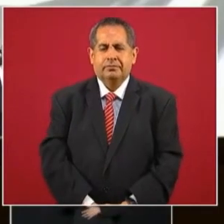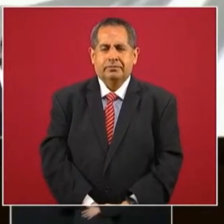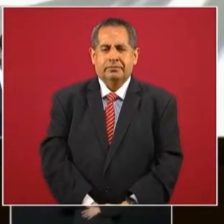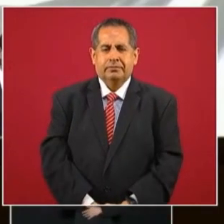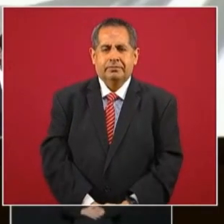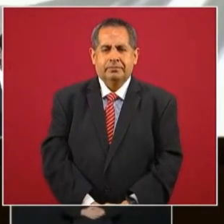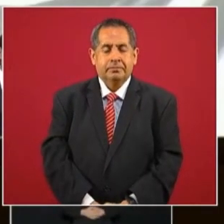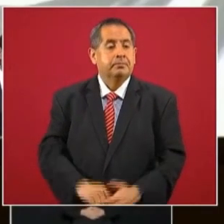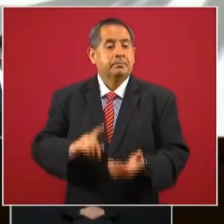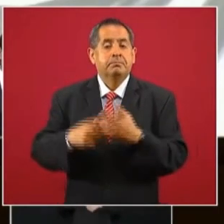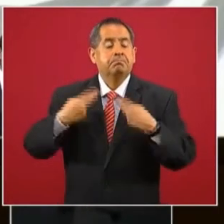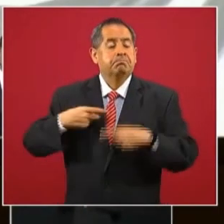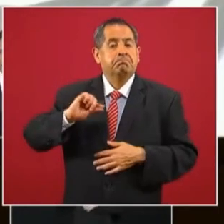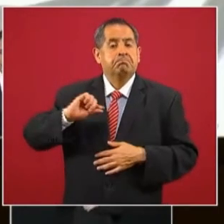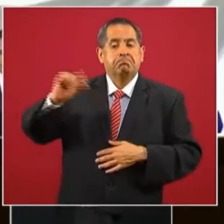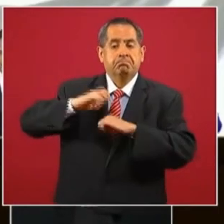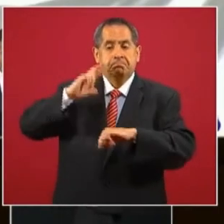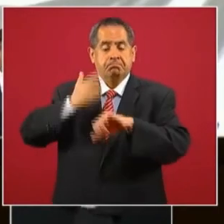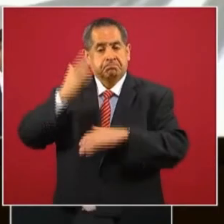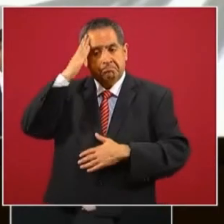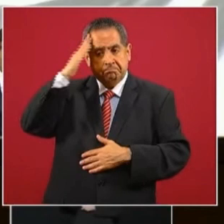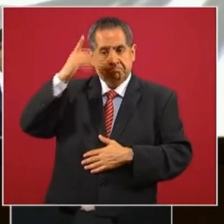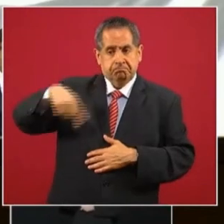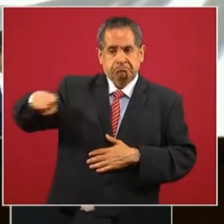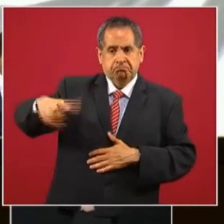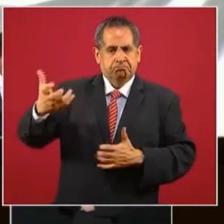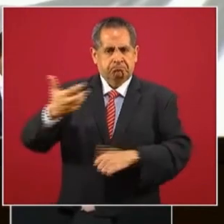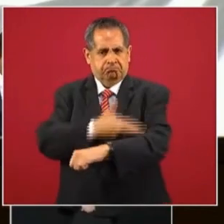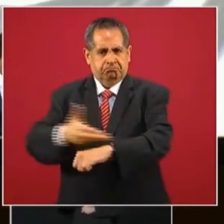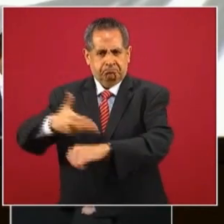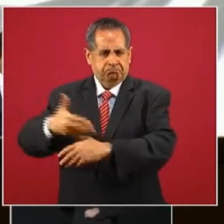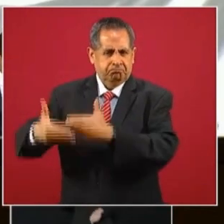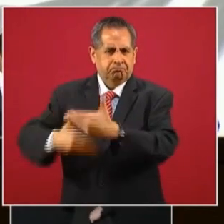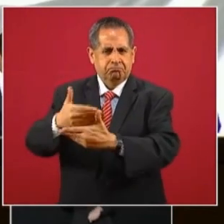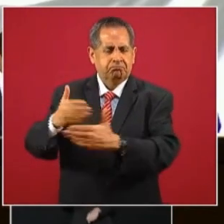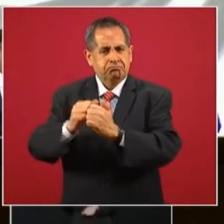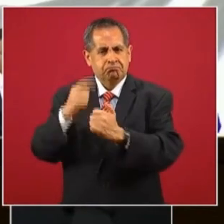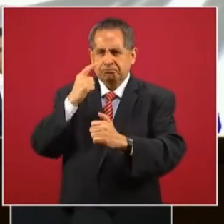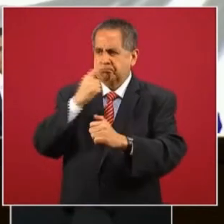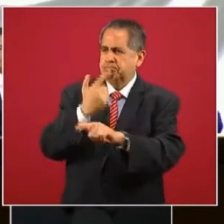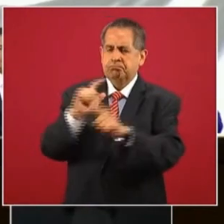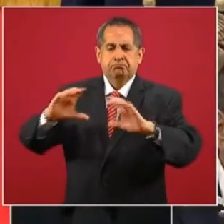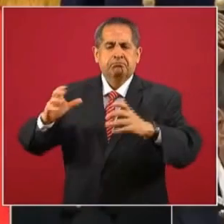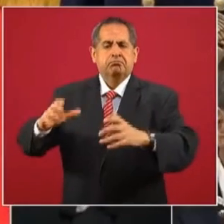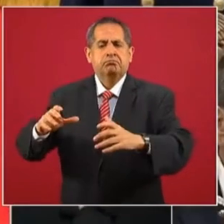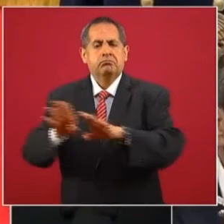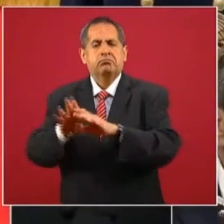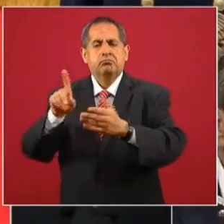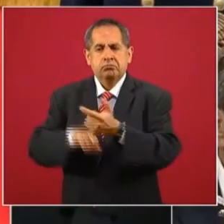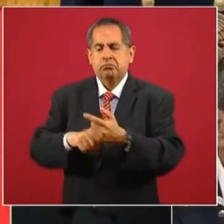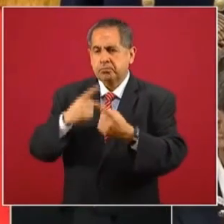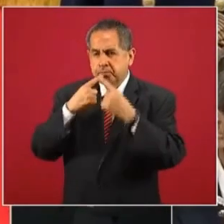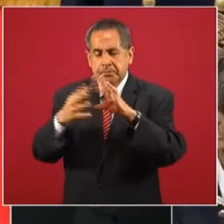que las autoridades encargadas desahoguen en absoluta libertad los